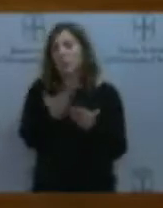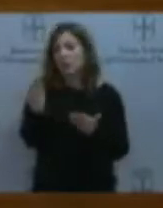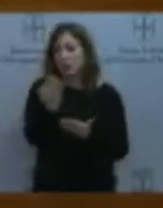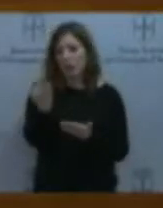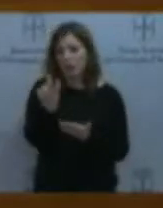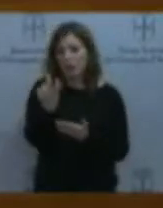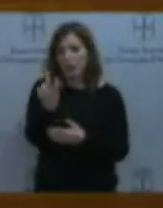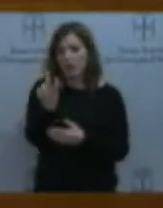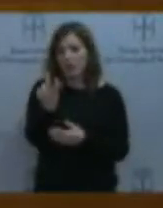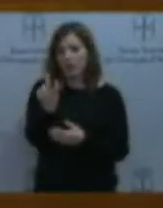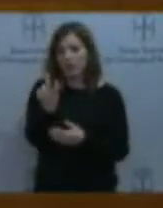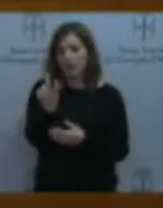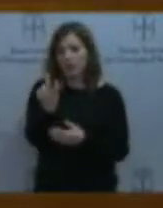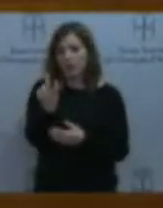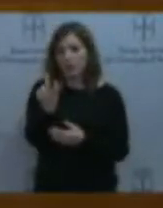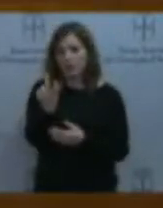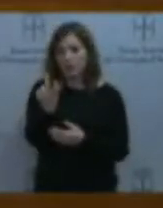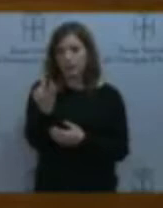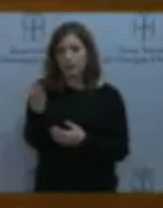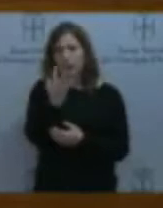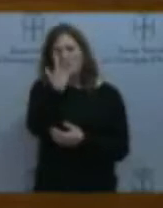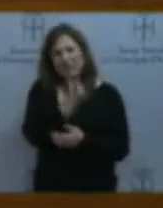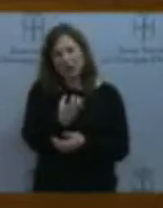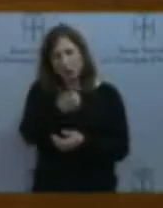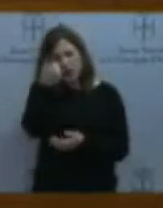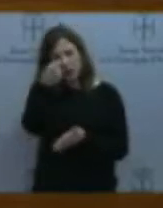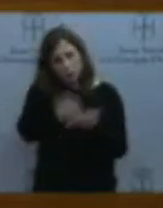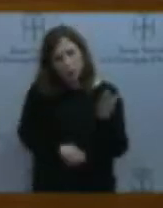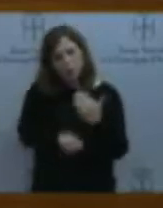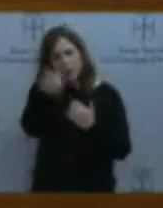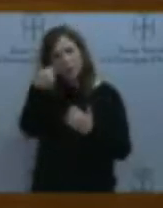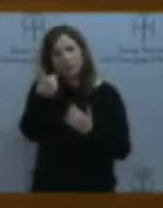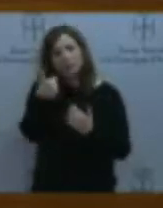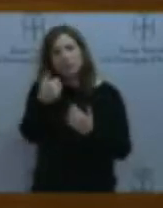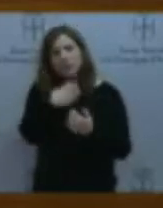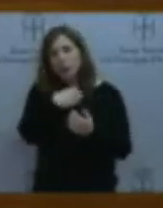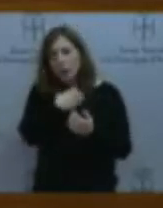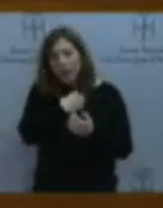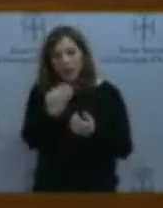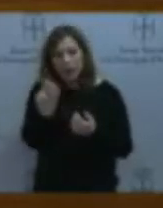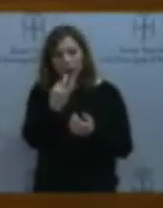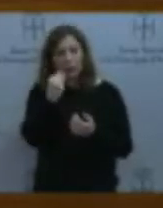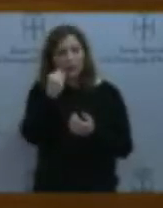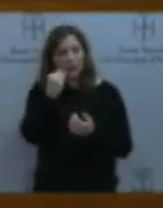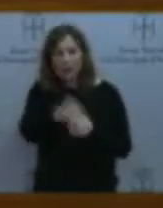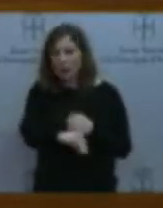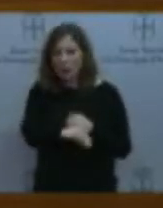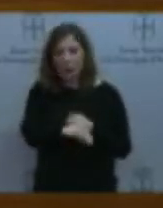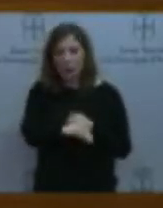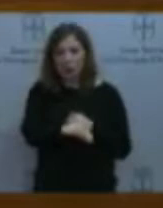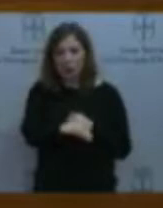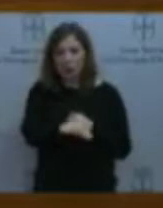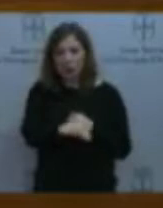sea un poco más riguroso y que no se tome frívolamente ese